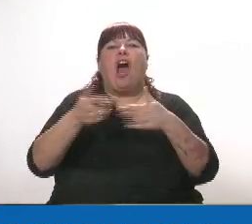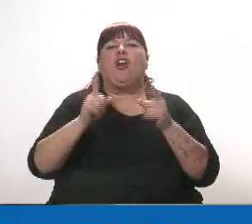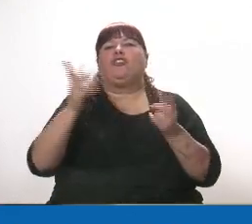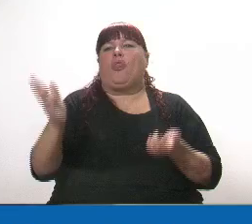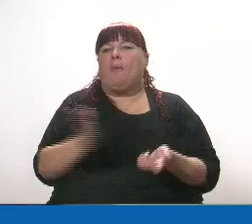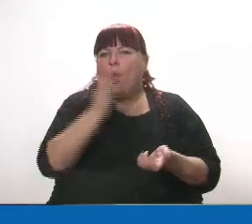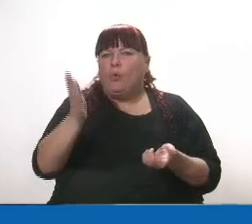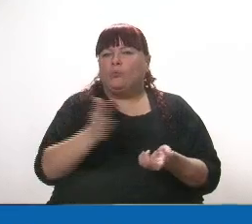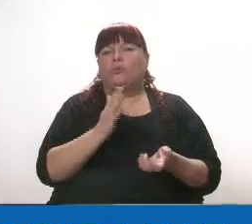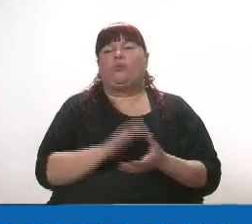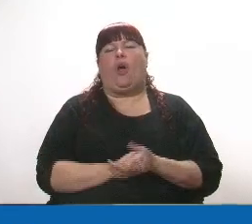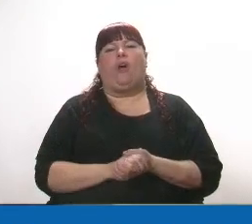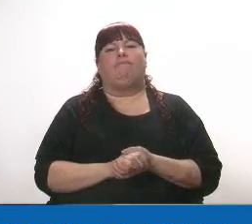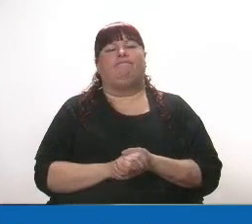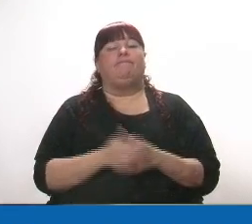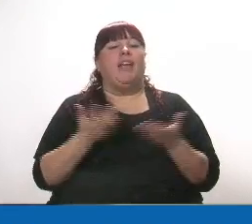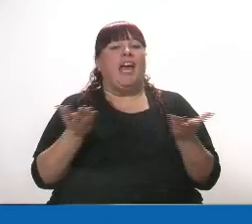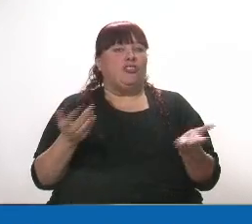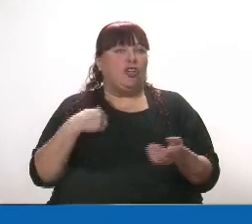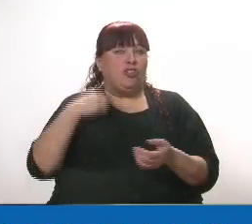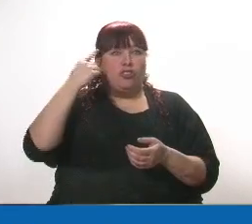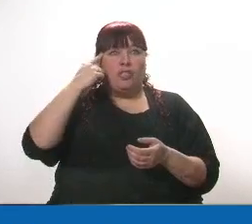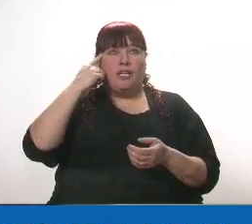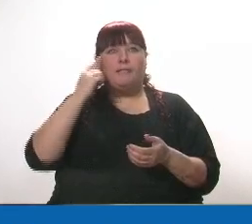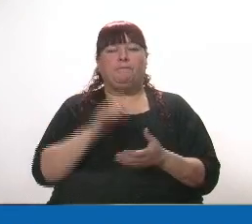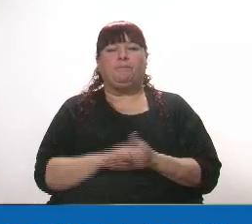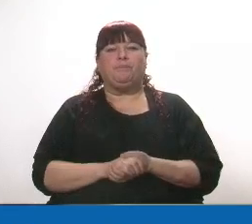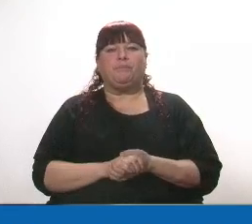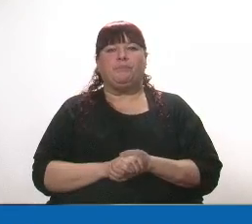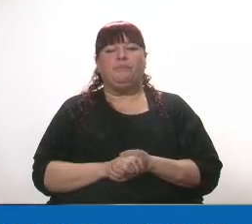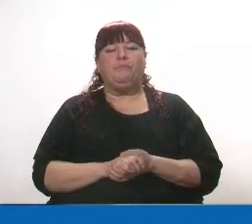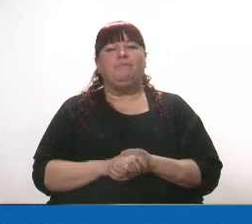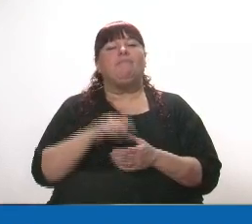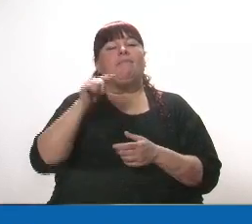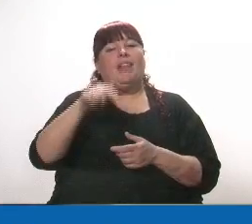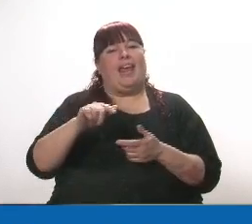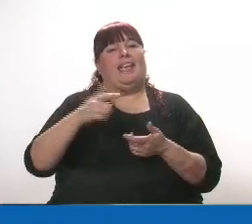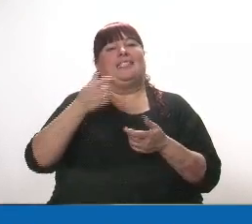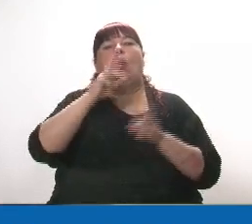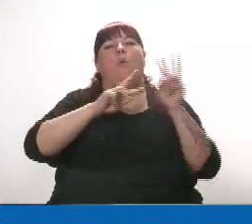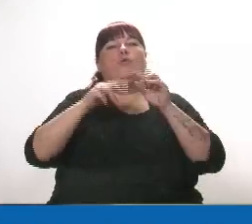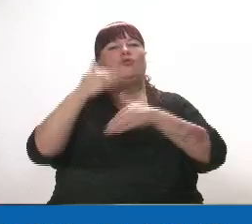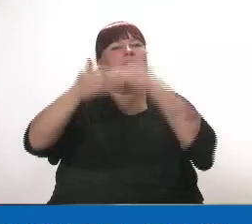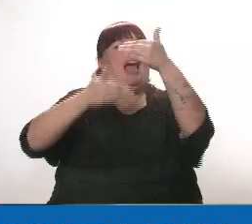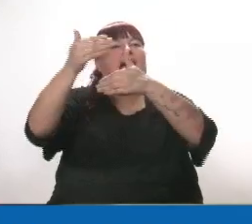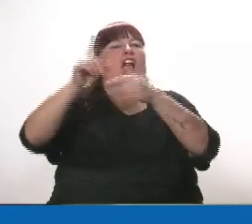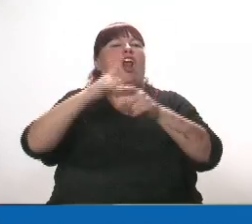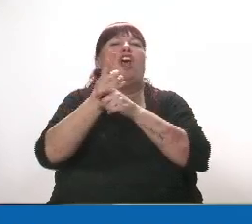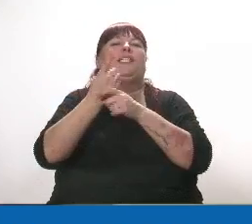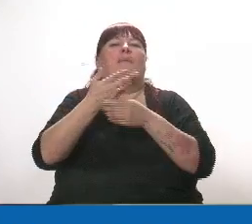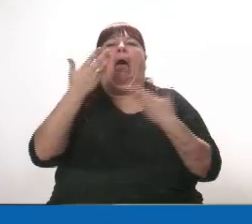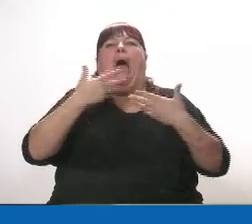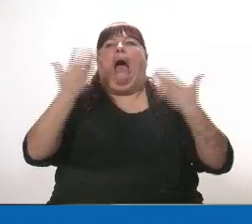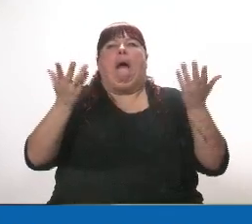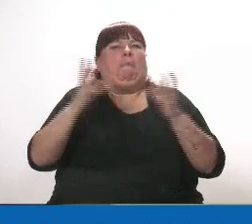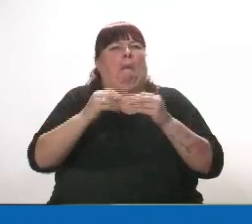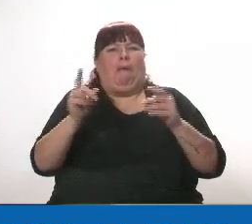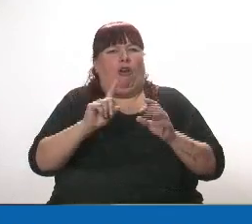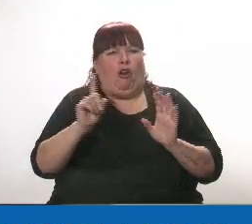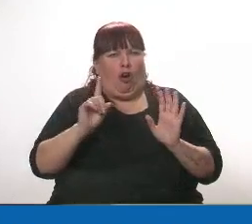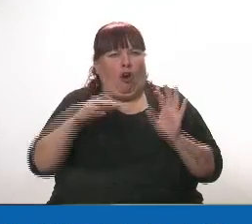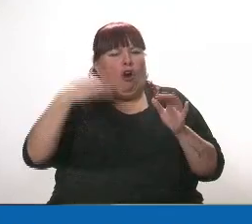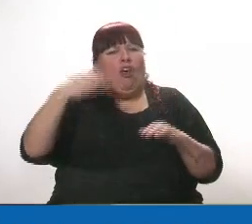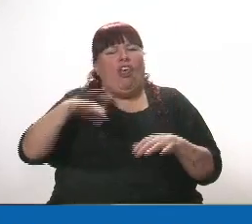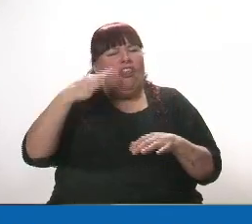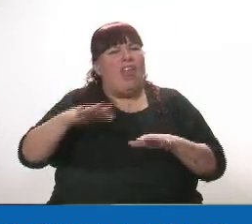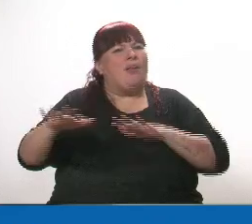productivo entonces digo esa movilidad social ascendente no puede ser un discurso vacío tiene que ser